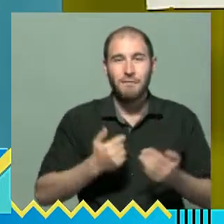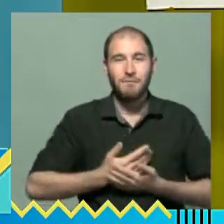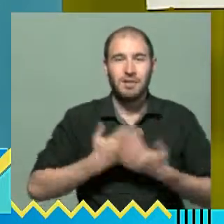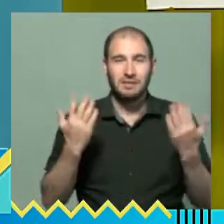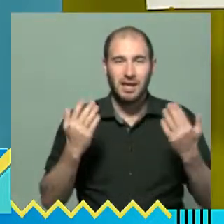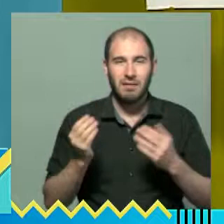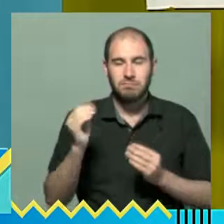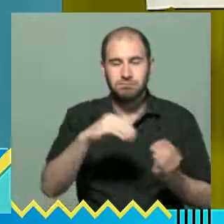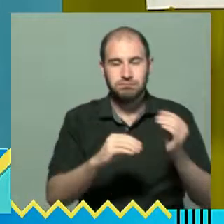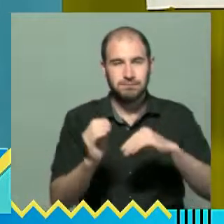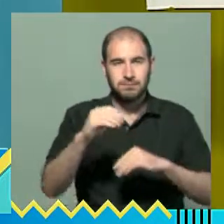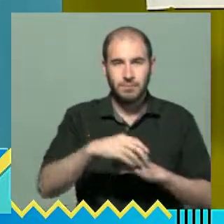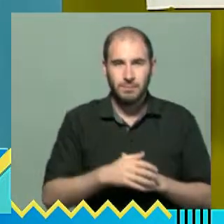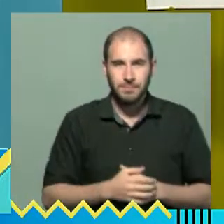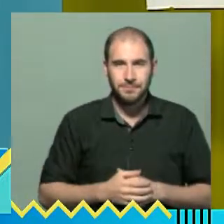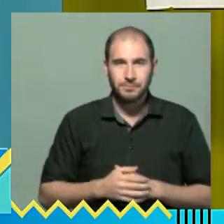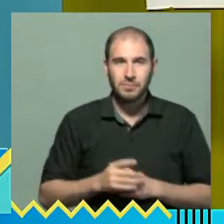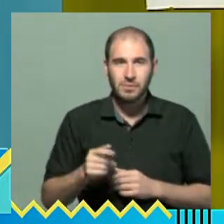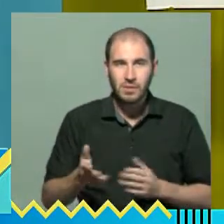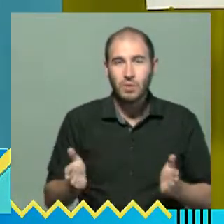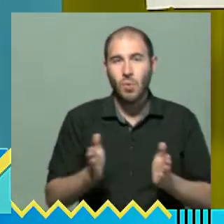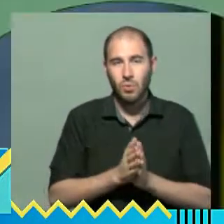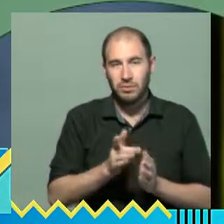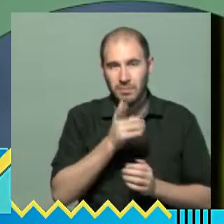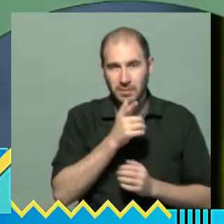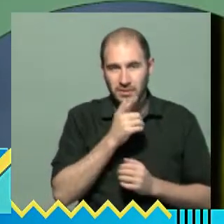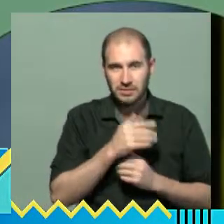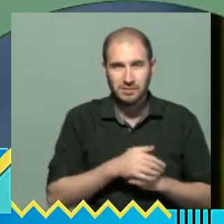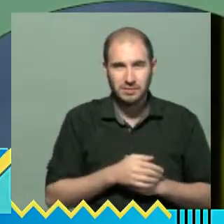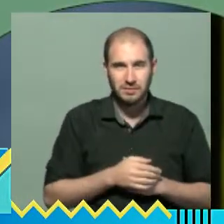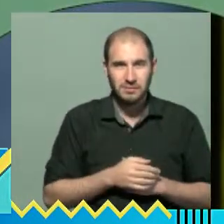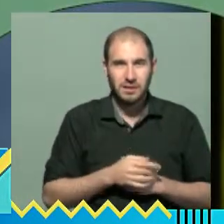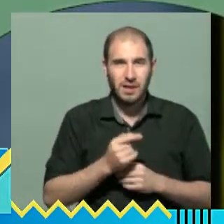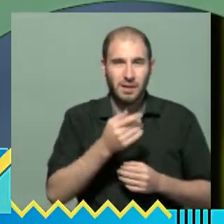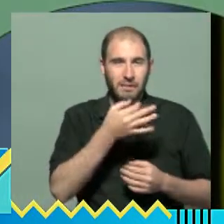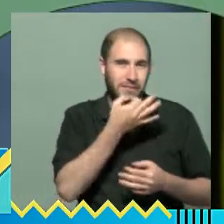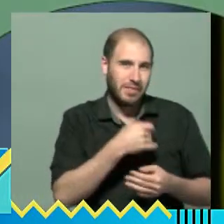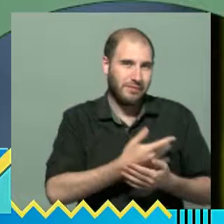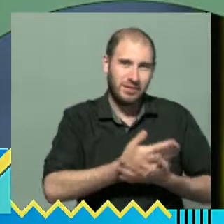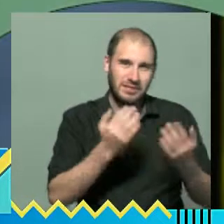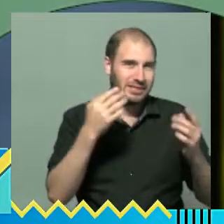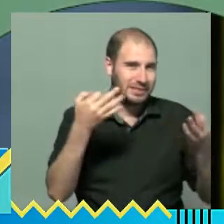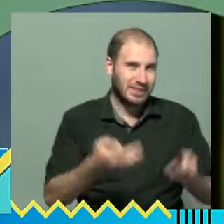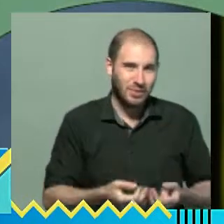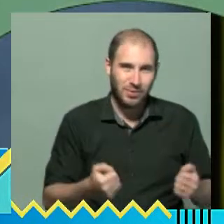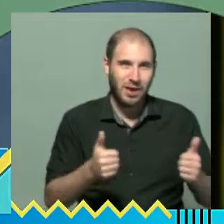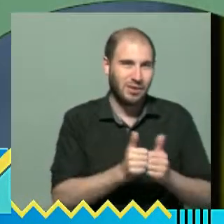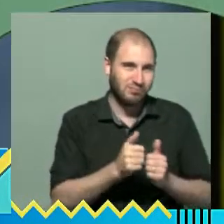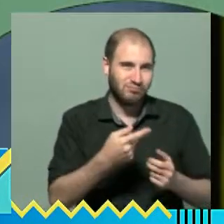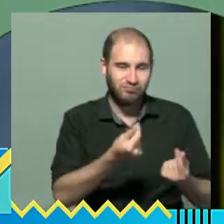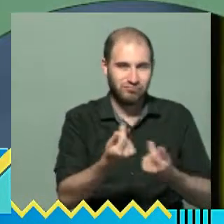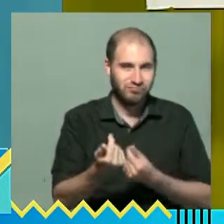felicidad, incorporándolo, ¿no? Ahí un poco de la mano, me parece. Cualquiera que quiera vender felicidad, seguro que consigue